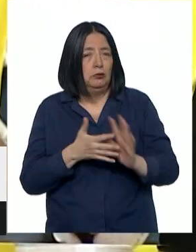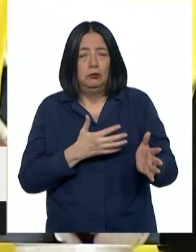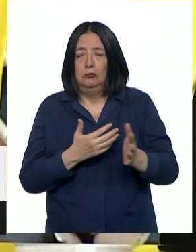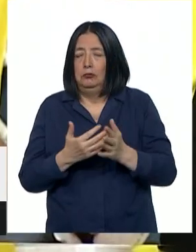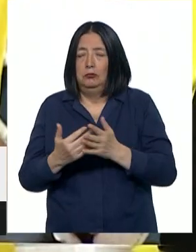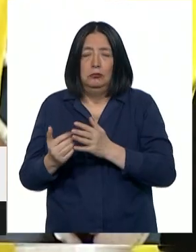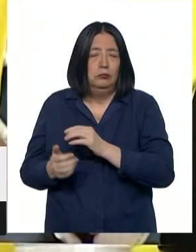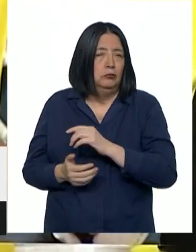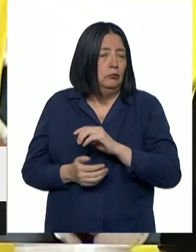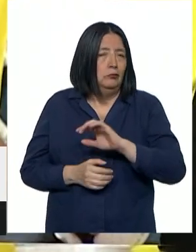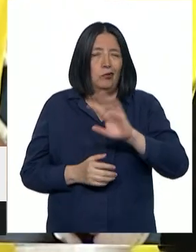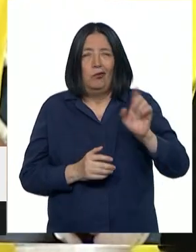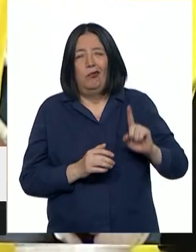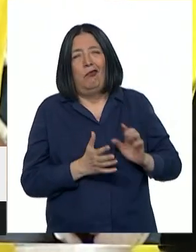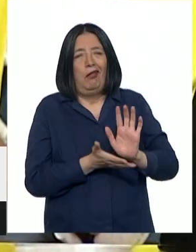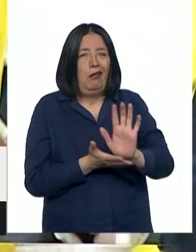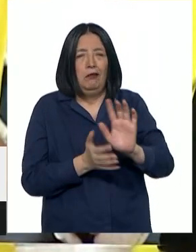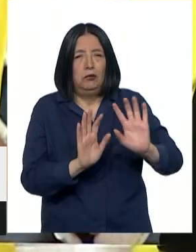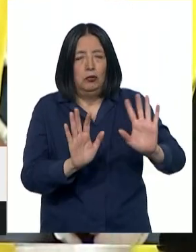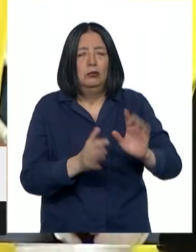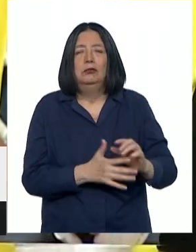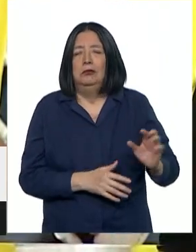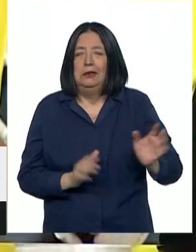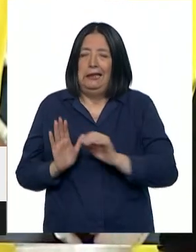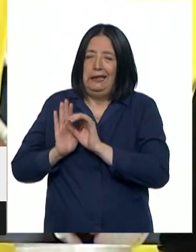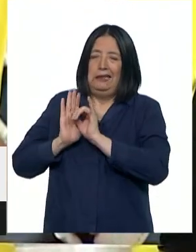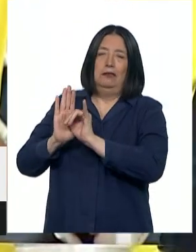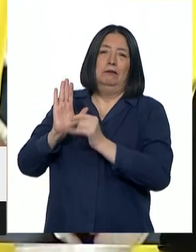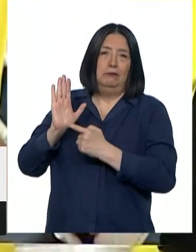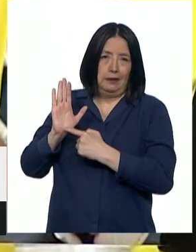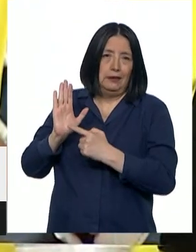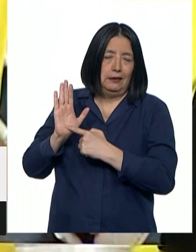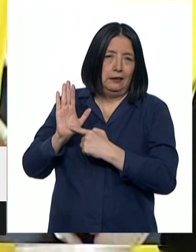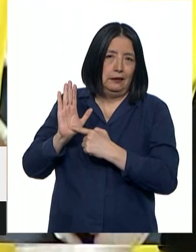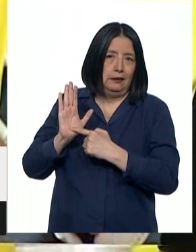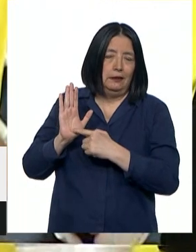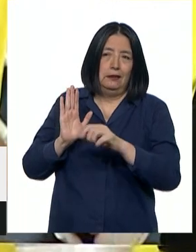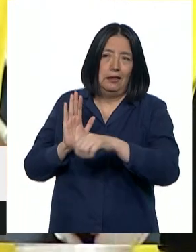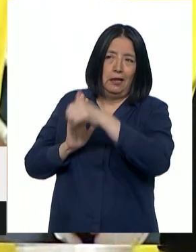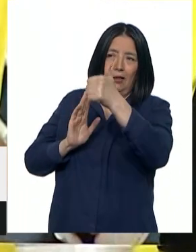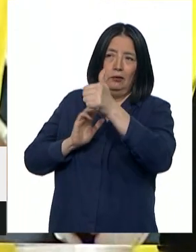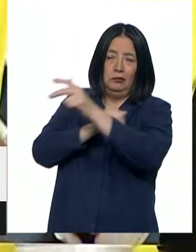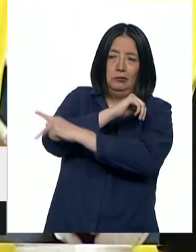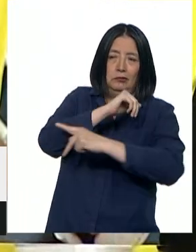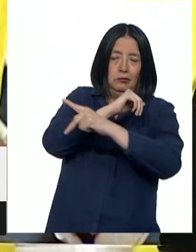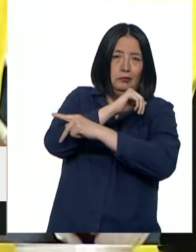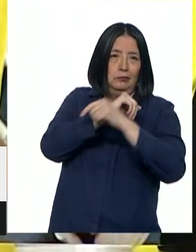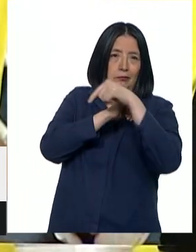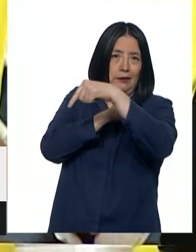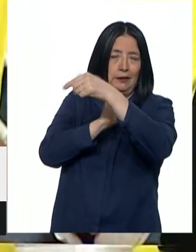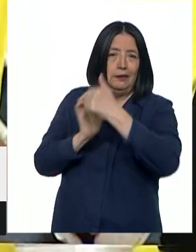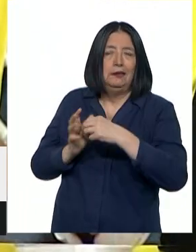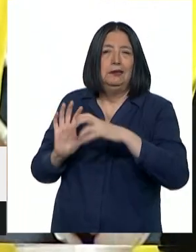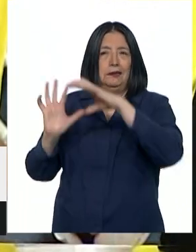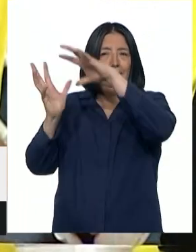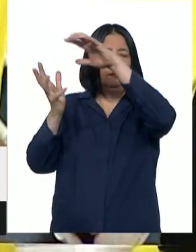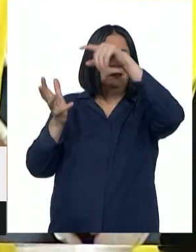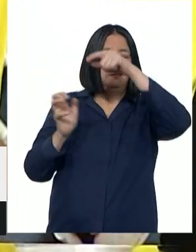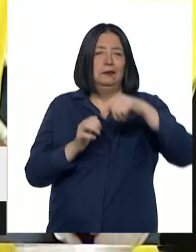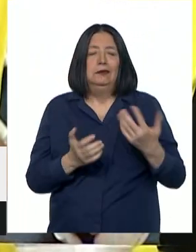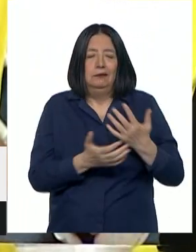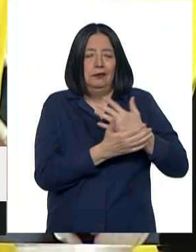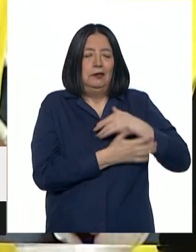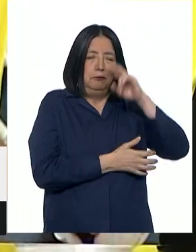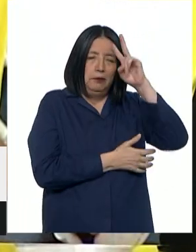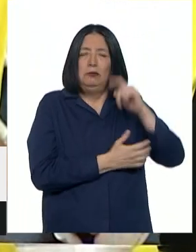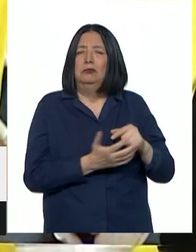distinción alguna. La imagen que debemos de irradiar hacia afuera de nuestro querido Perú es un